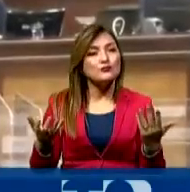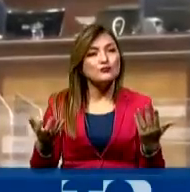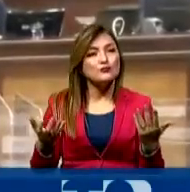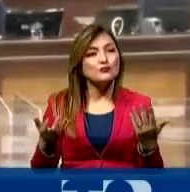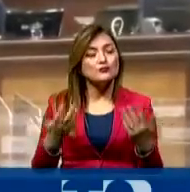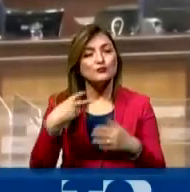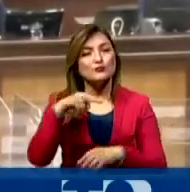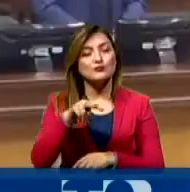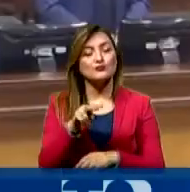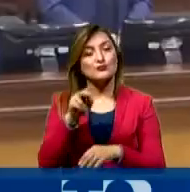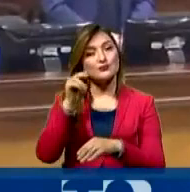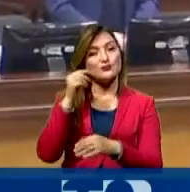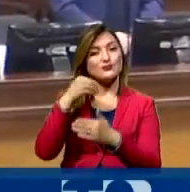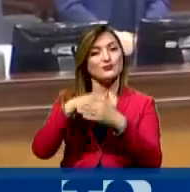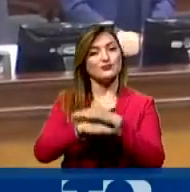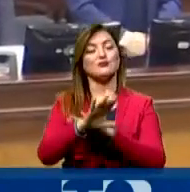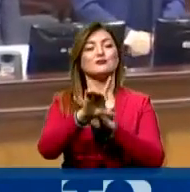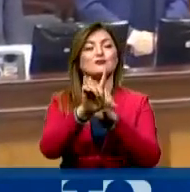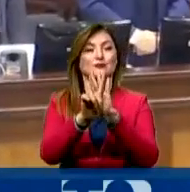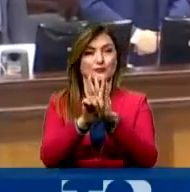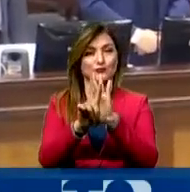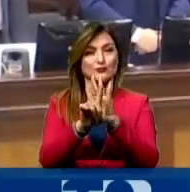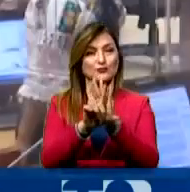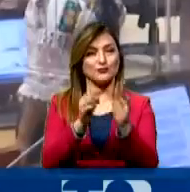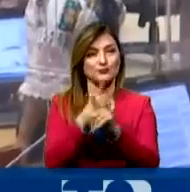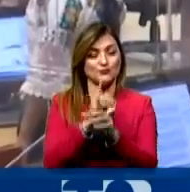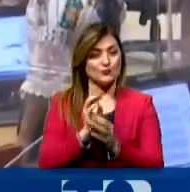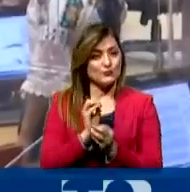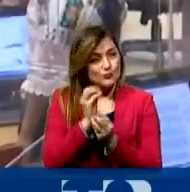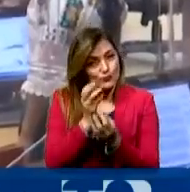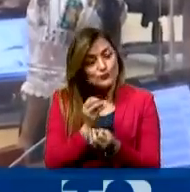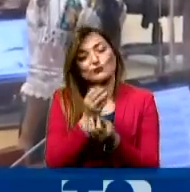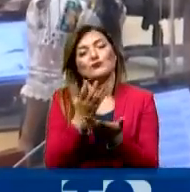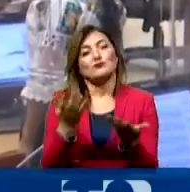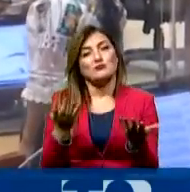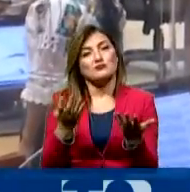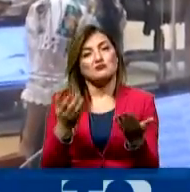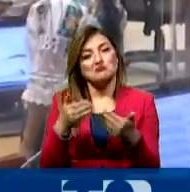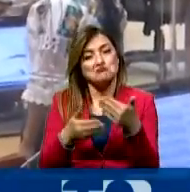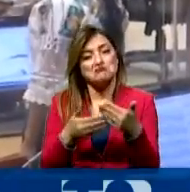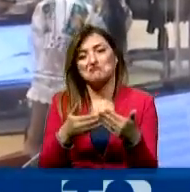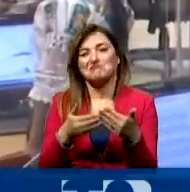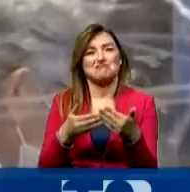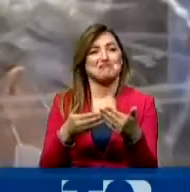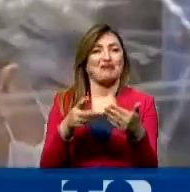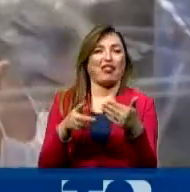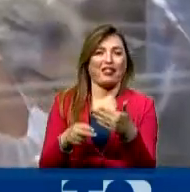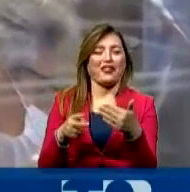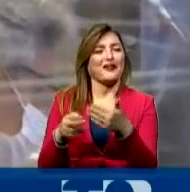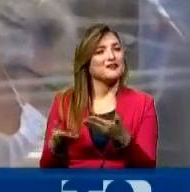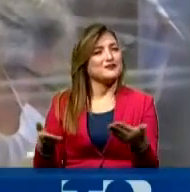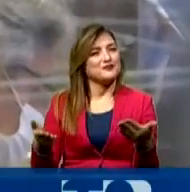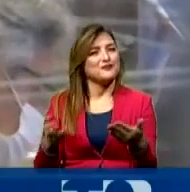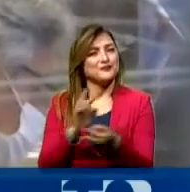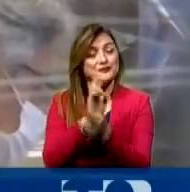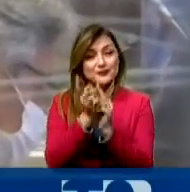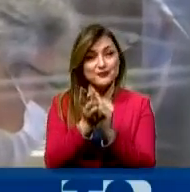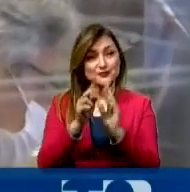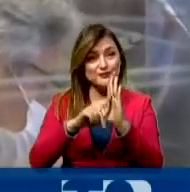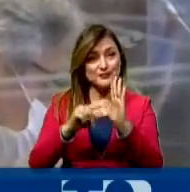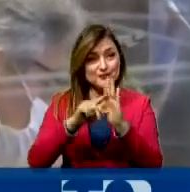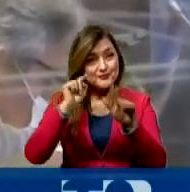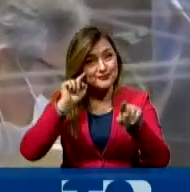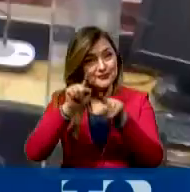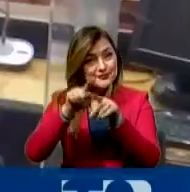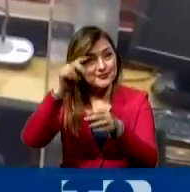ley de libertad de expresión que todavía no ha prosperado. Para la reforma tributaria no consiguieron los acuerdos. Ahora en este tema, por